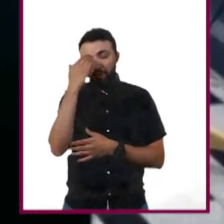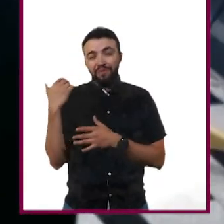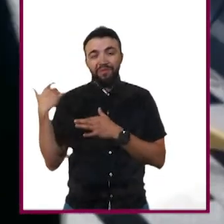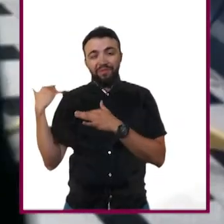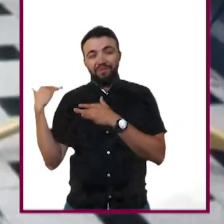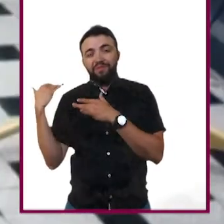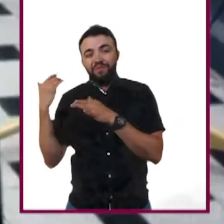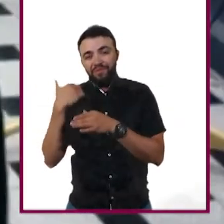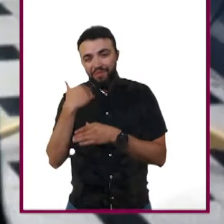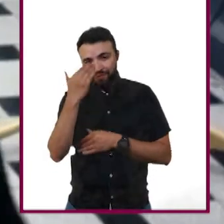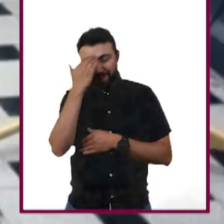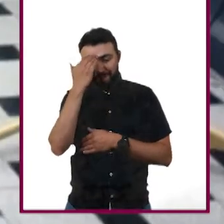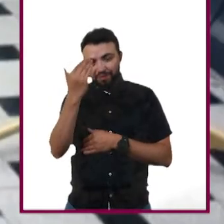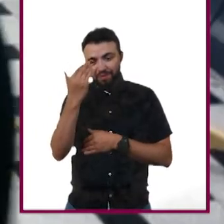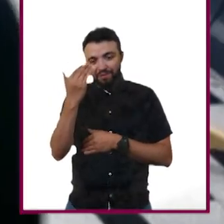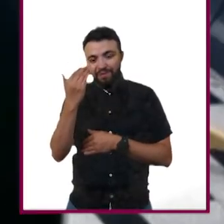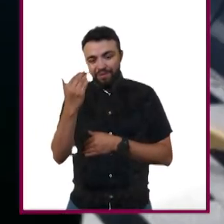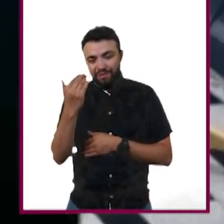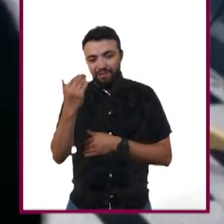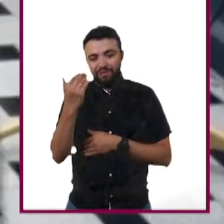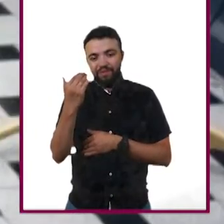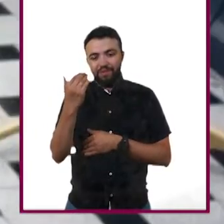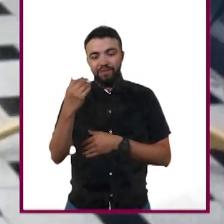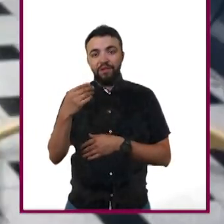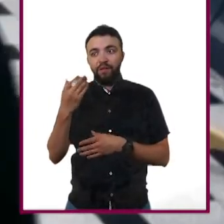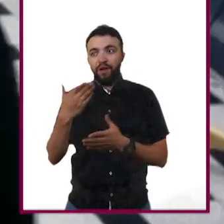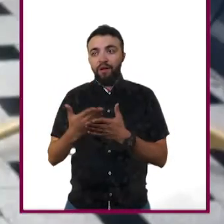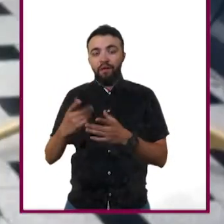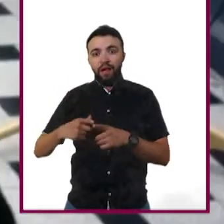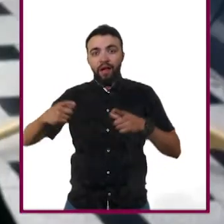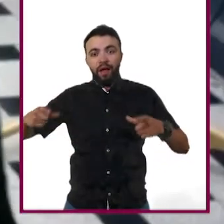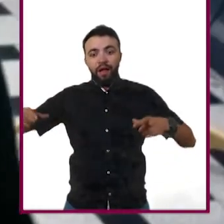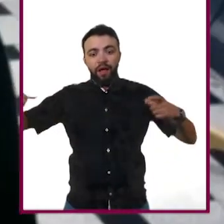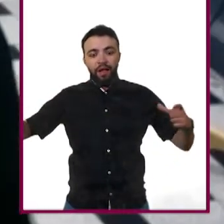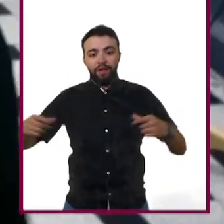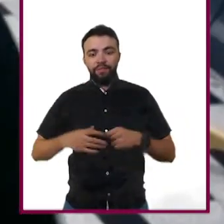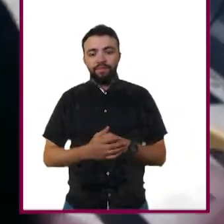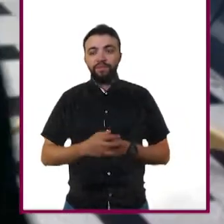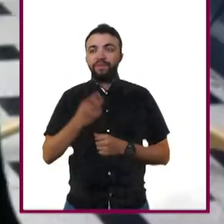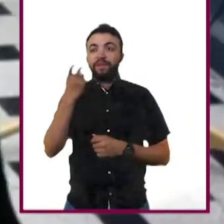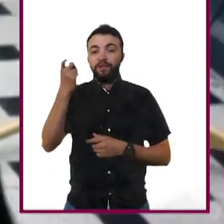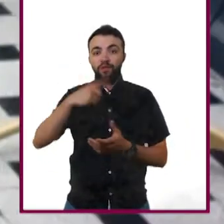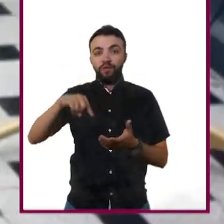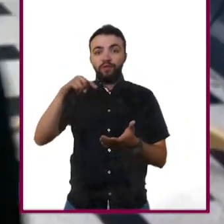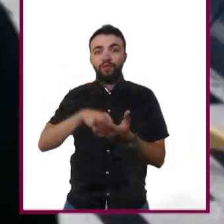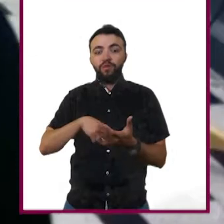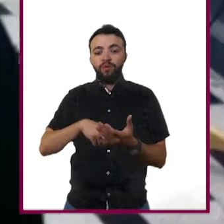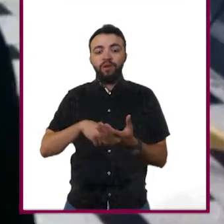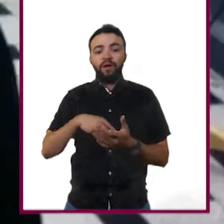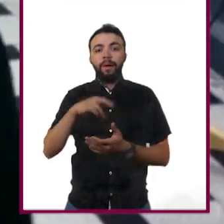fuera tan grande como es ahora. Es un lugar en donde hacen el mejor vino del mundo, según